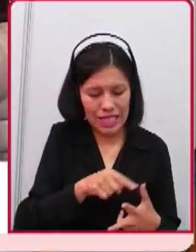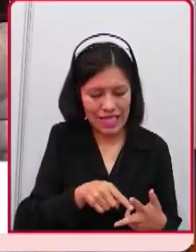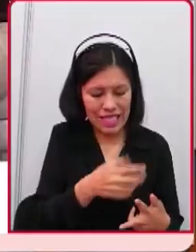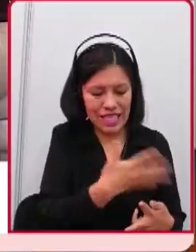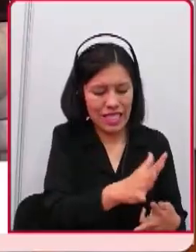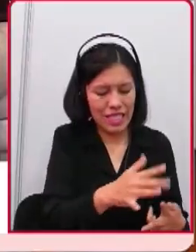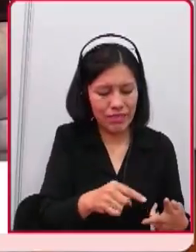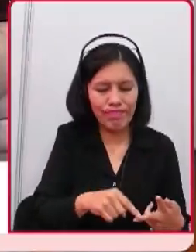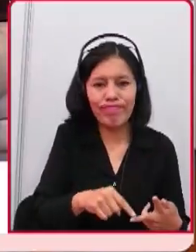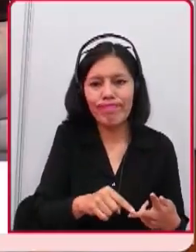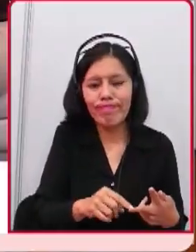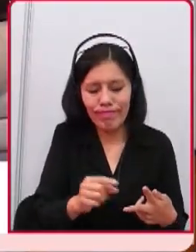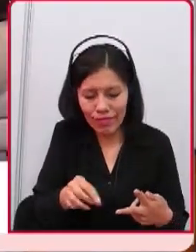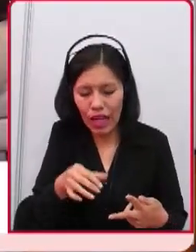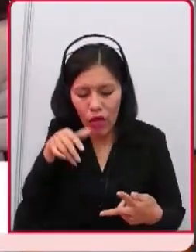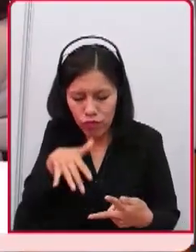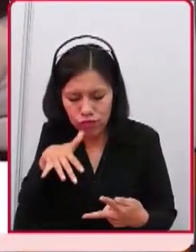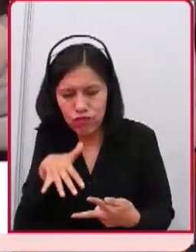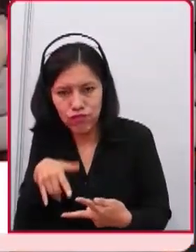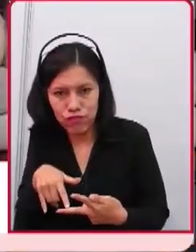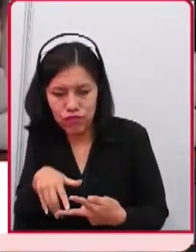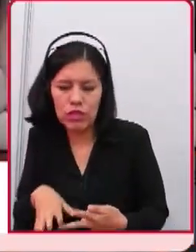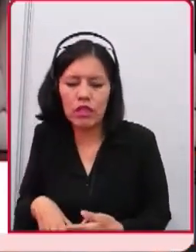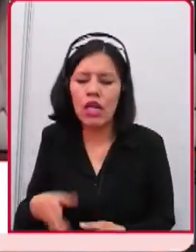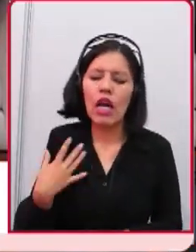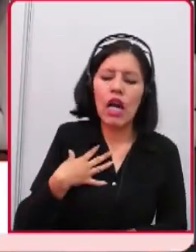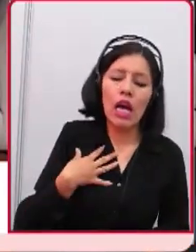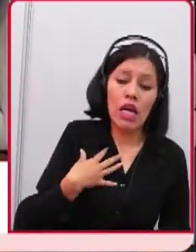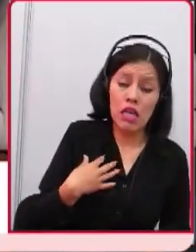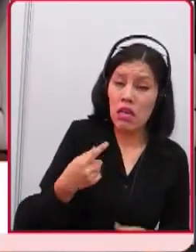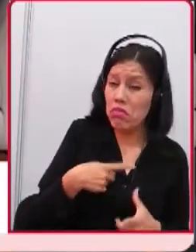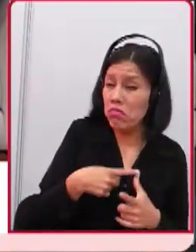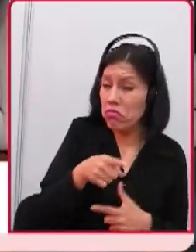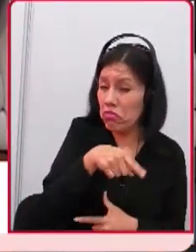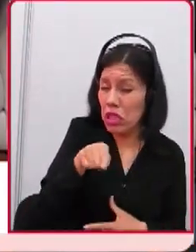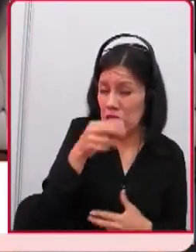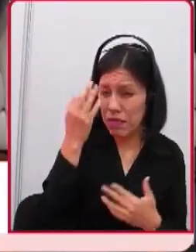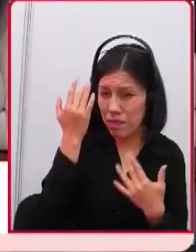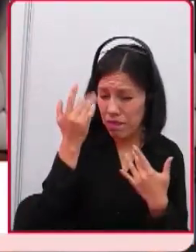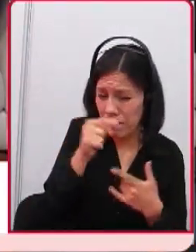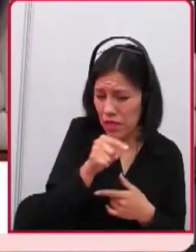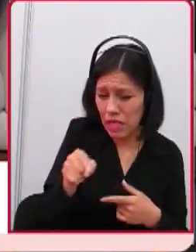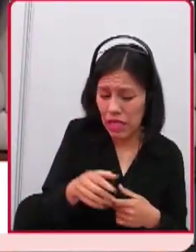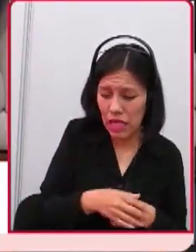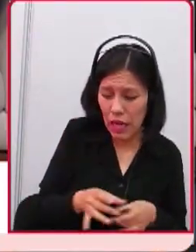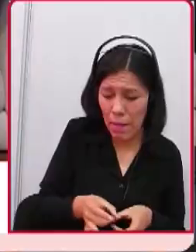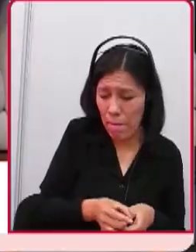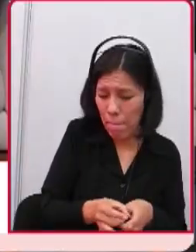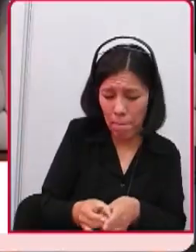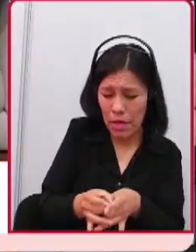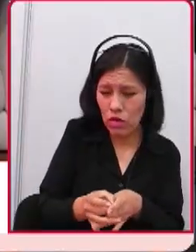la clasificación un poco más O sea, avanzada. ustedes esperan que el método de minado, la selectividad sea similar.